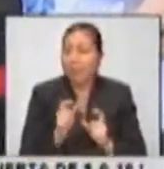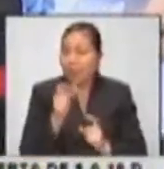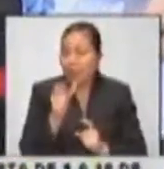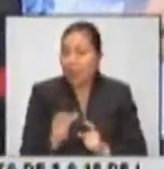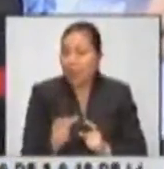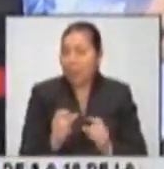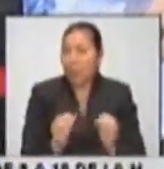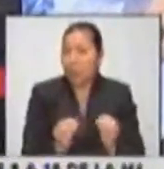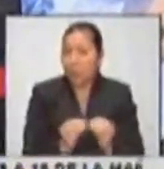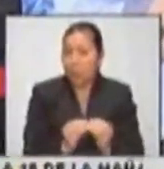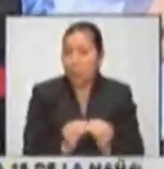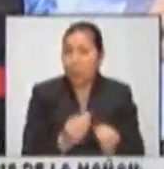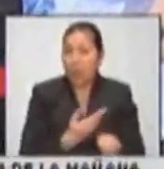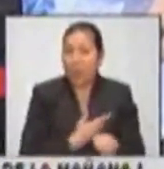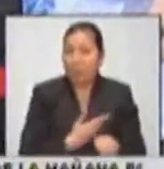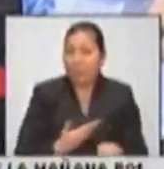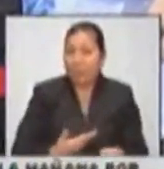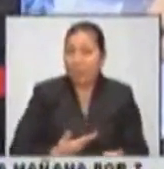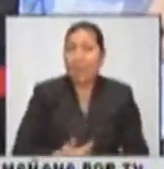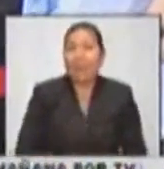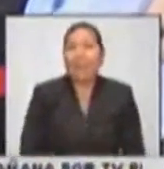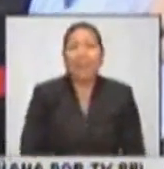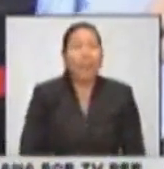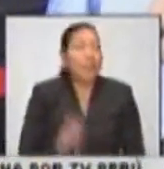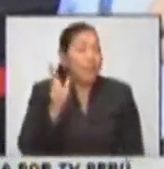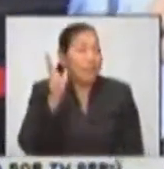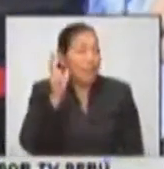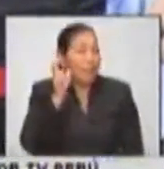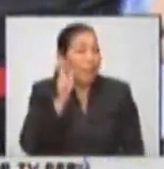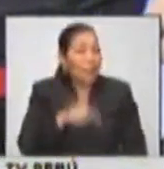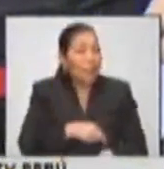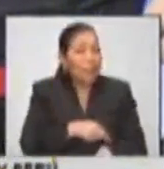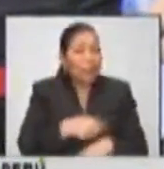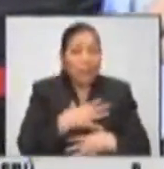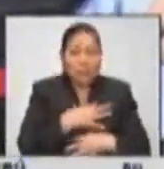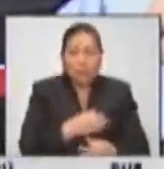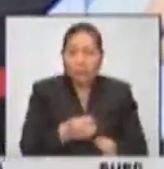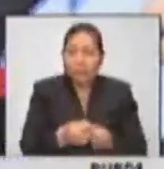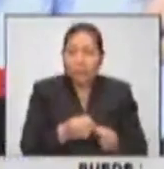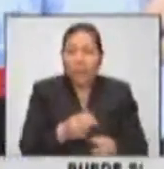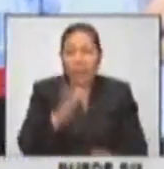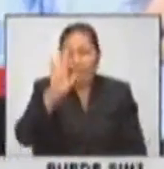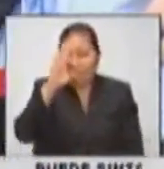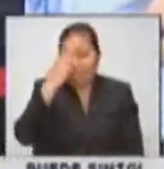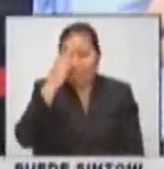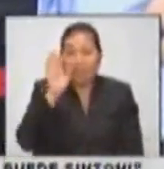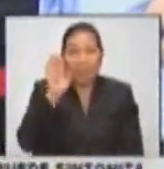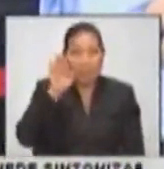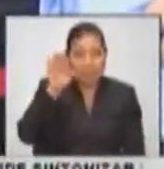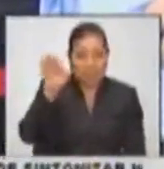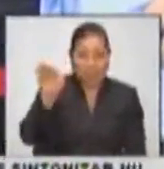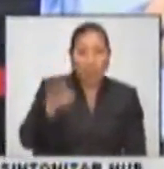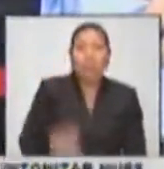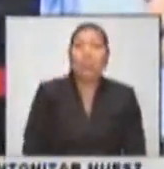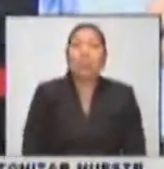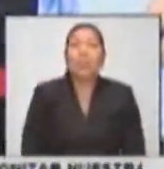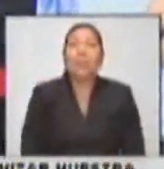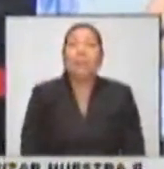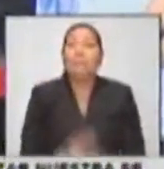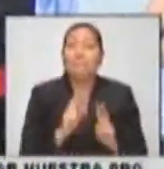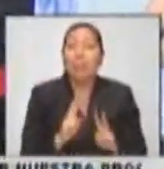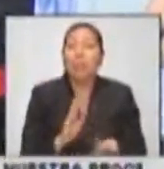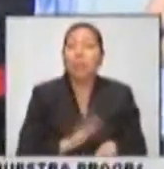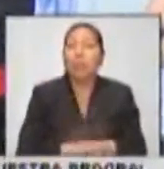presentes, junto con la presidenta del Congreso, estuvimos escuchando una larguísima e interesante explicación en Francia para ver precisamente